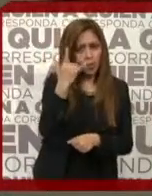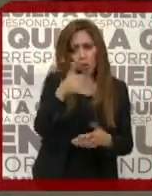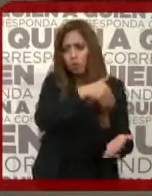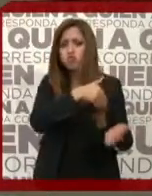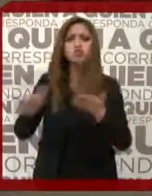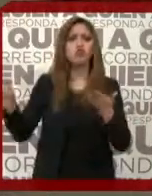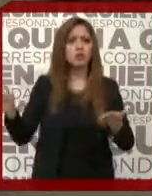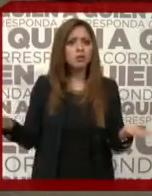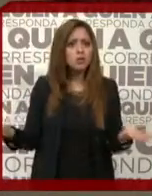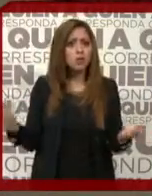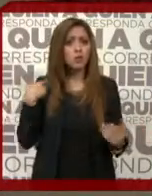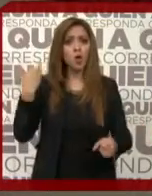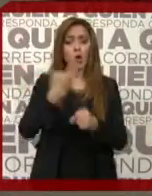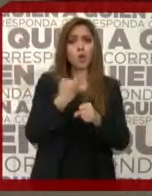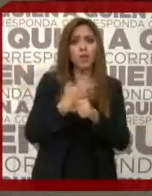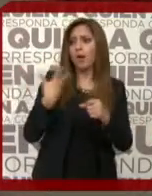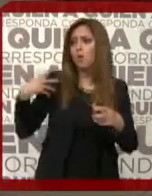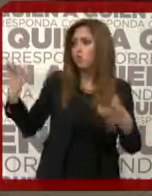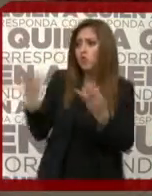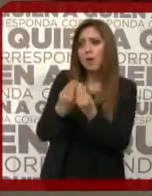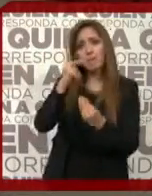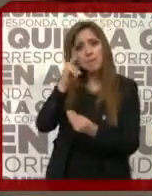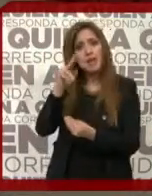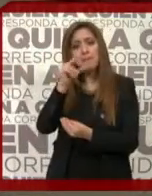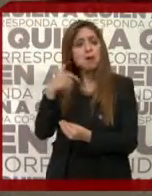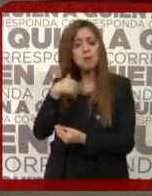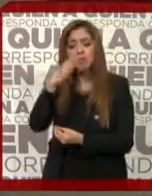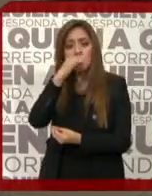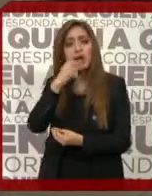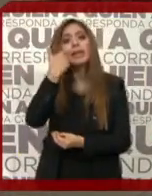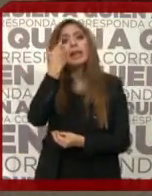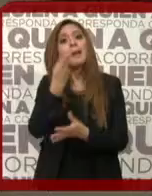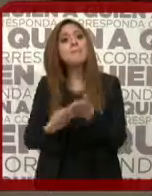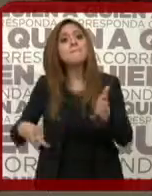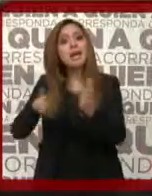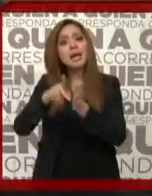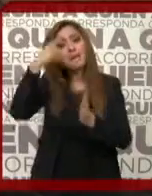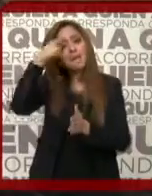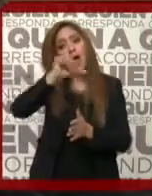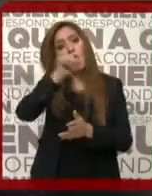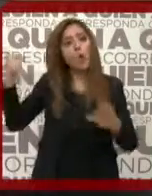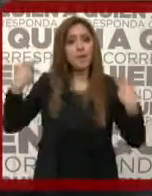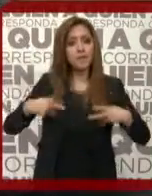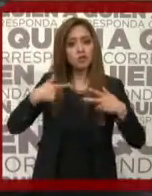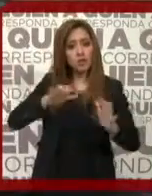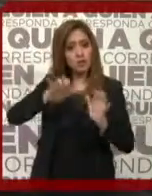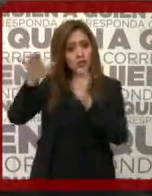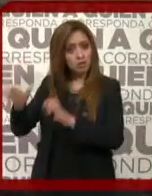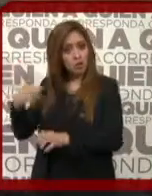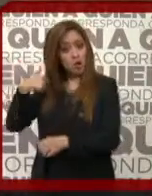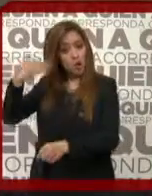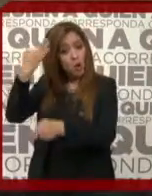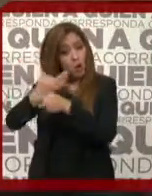ninguna corriente política. Es probable que quieran mi plaza para otra persona. Están perjudicando